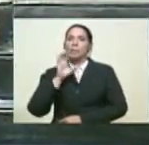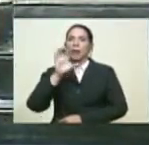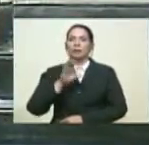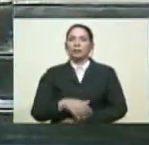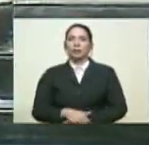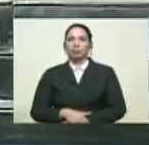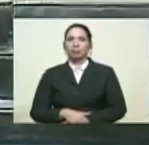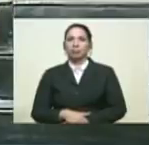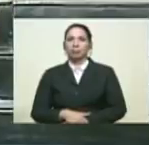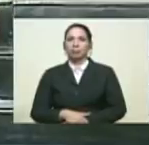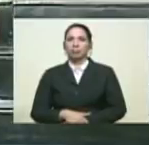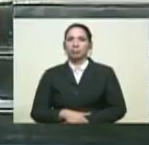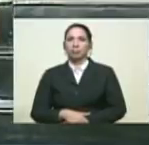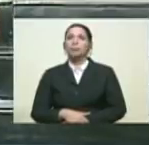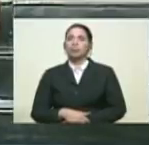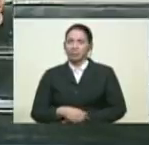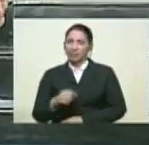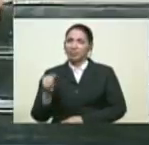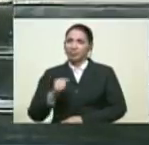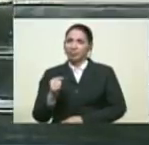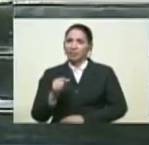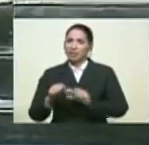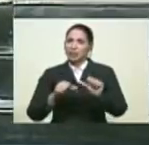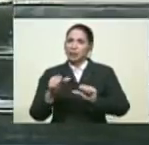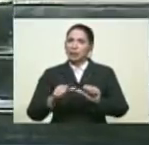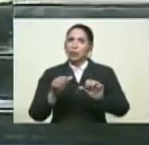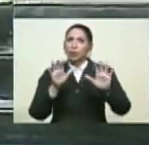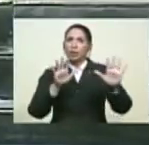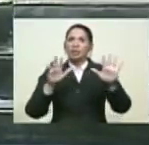Siempre hubo diferencias en el siglo XIX, en el siglo XX.